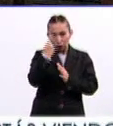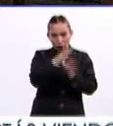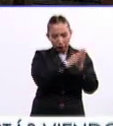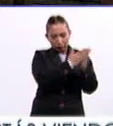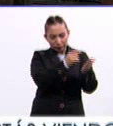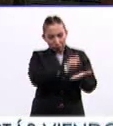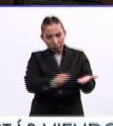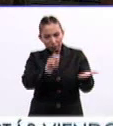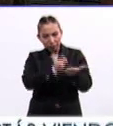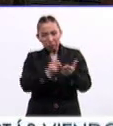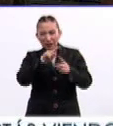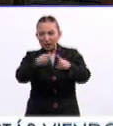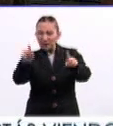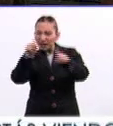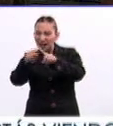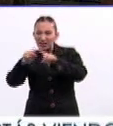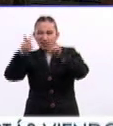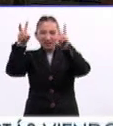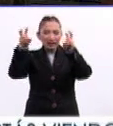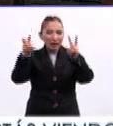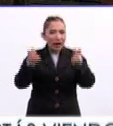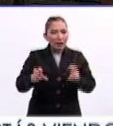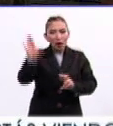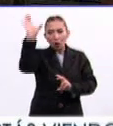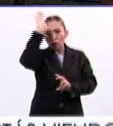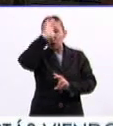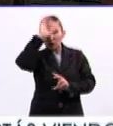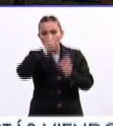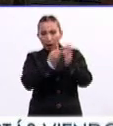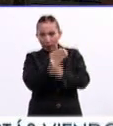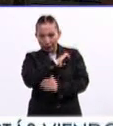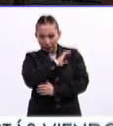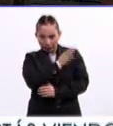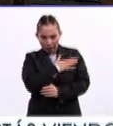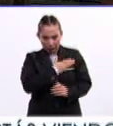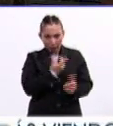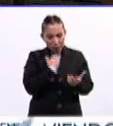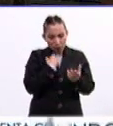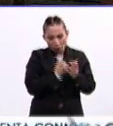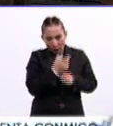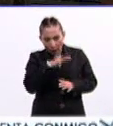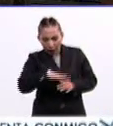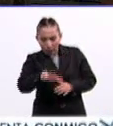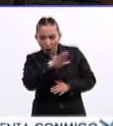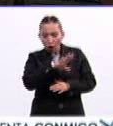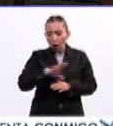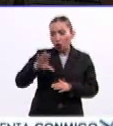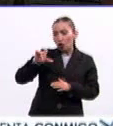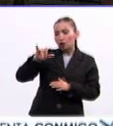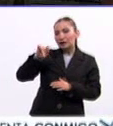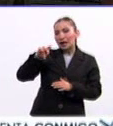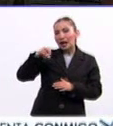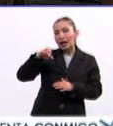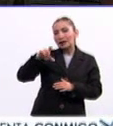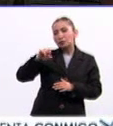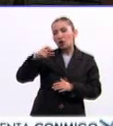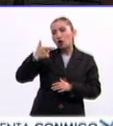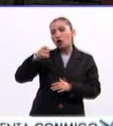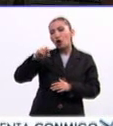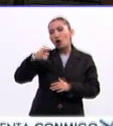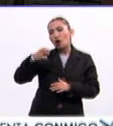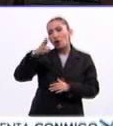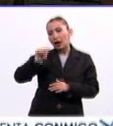el que convergen la cultura de la Nueva España en su apogeo, el culteranismo de Góngora y la obra conceptista